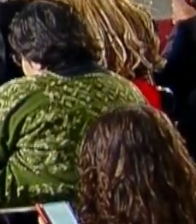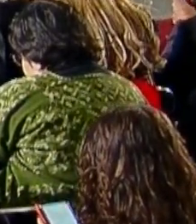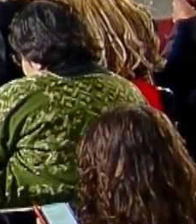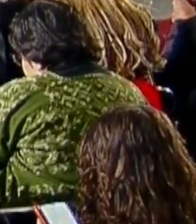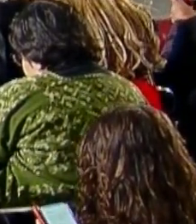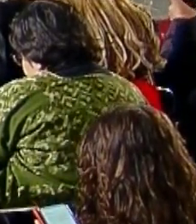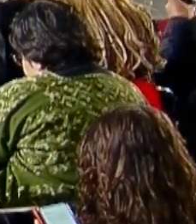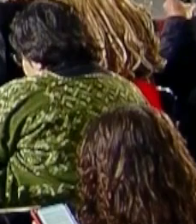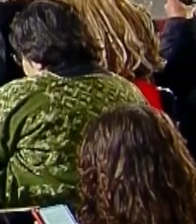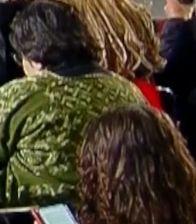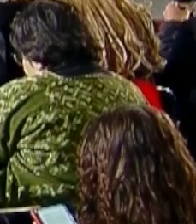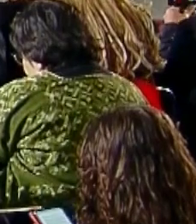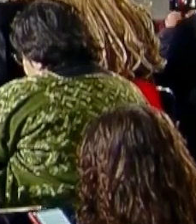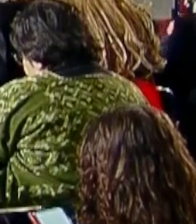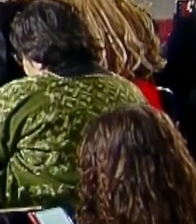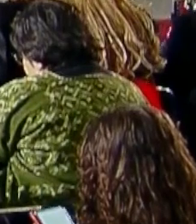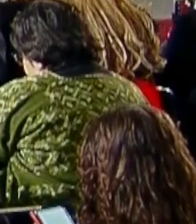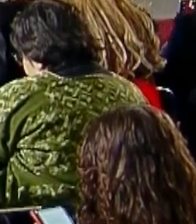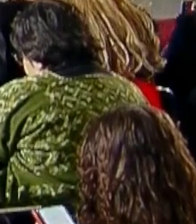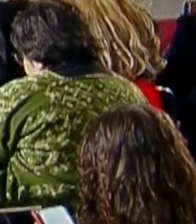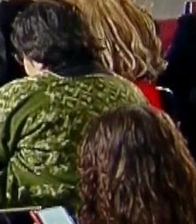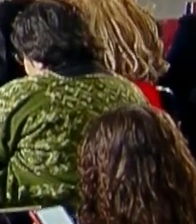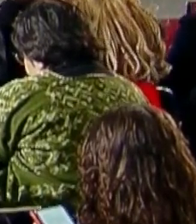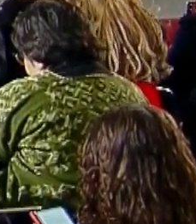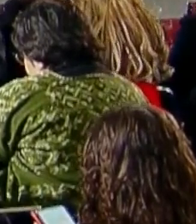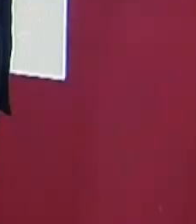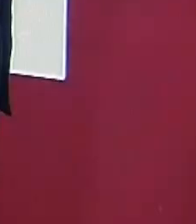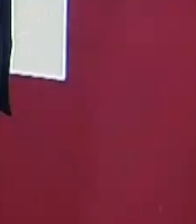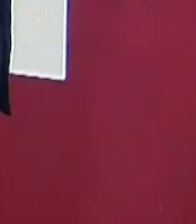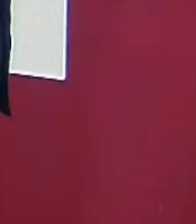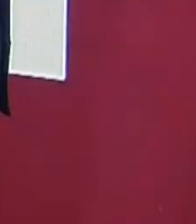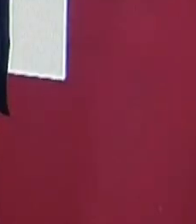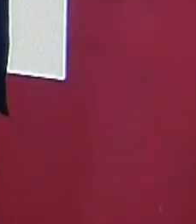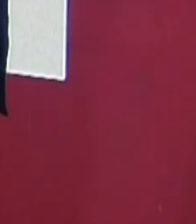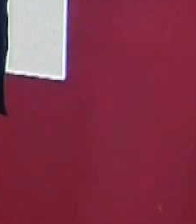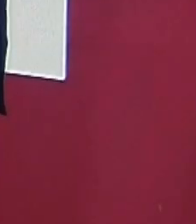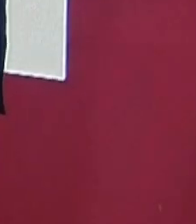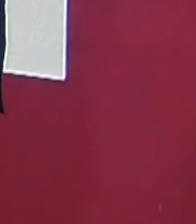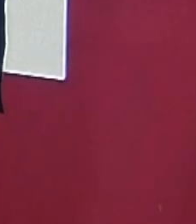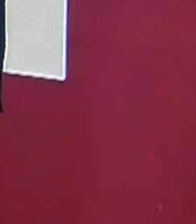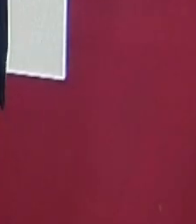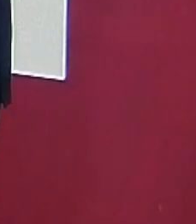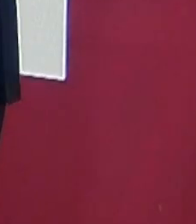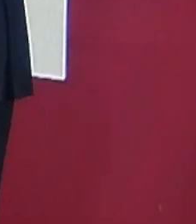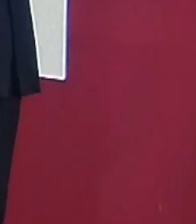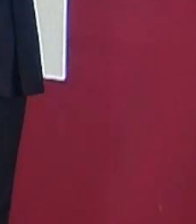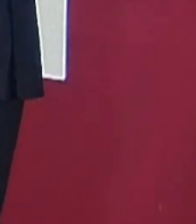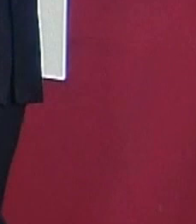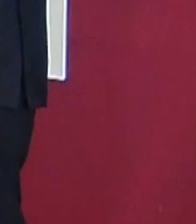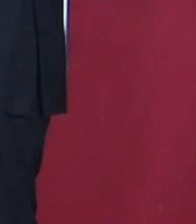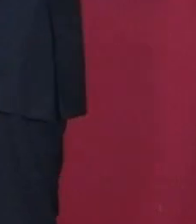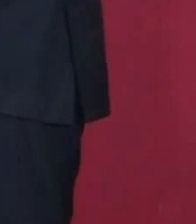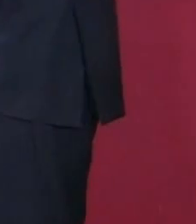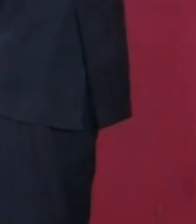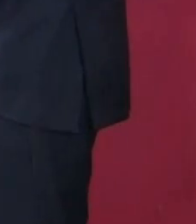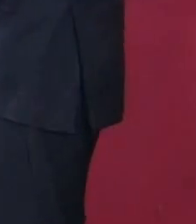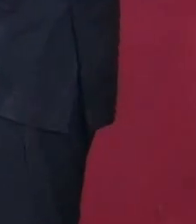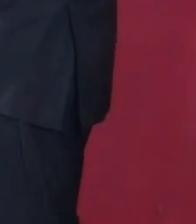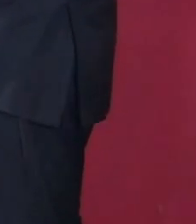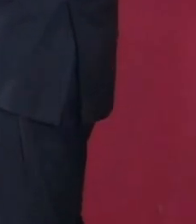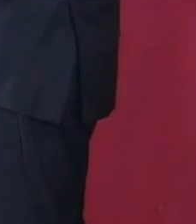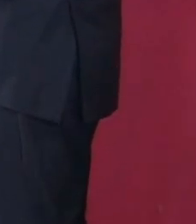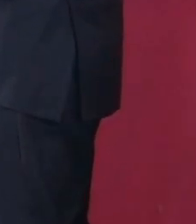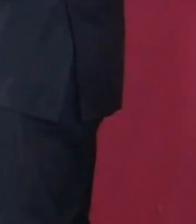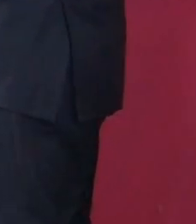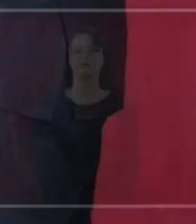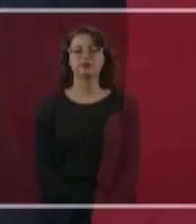sedena y a la secretaría de hacienda de esta manera afirmó el funcionario si el tp01 con capacidad actual para 80